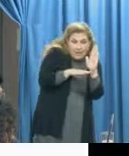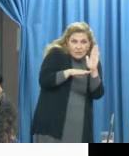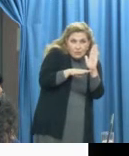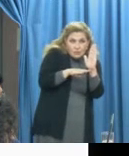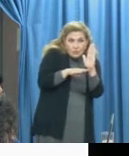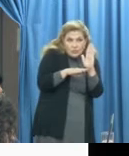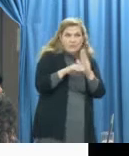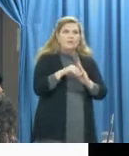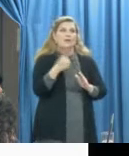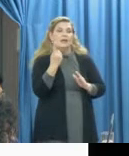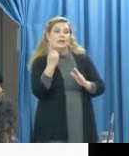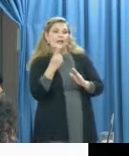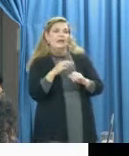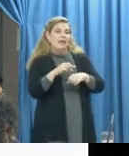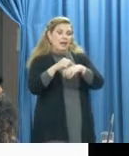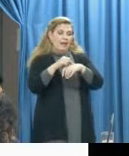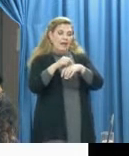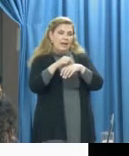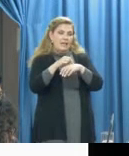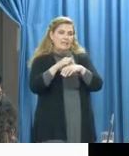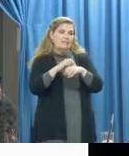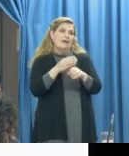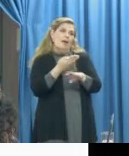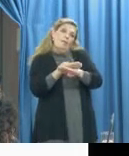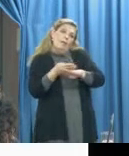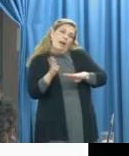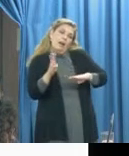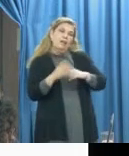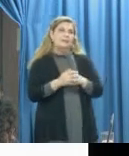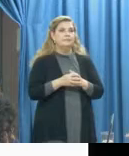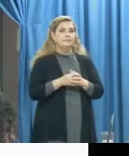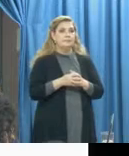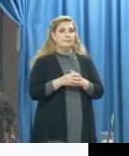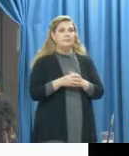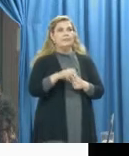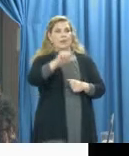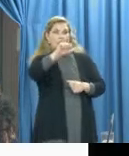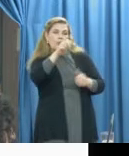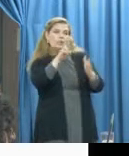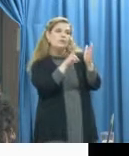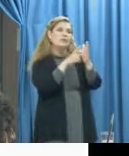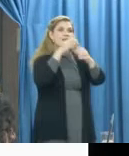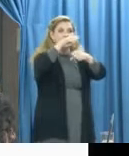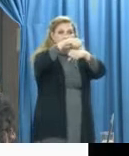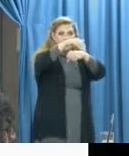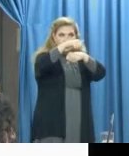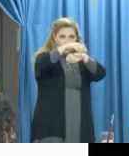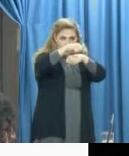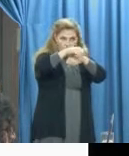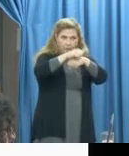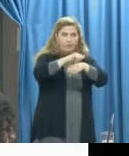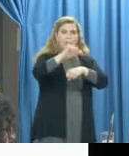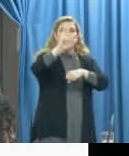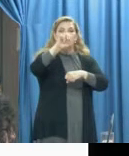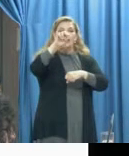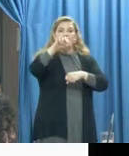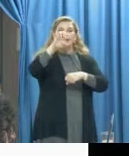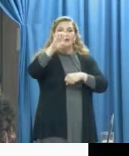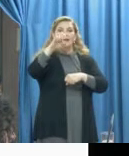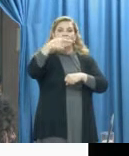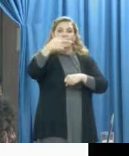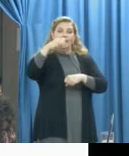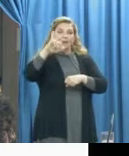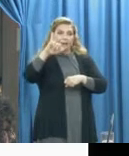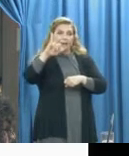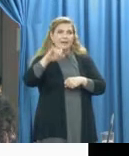que en los caucásicos. Bueno, otra vez numeritos del censo de población del 2010, que es con lo